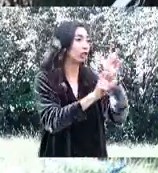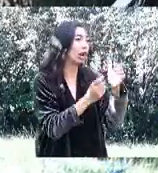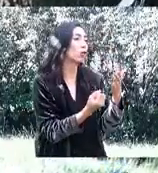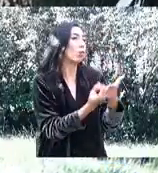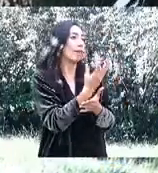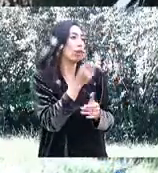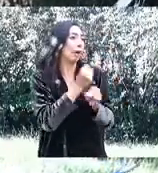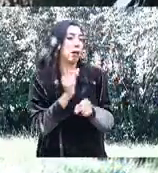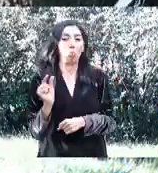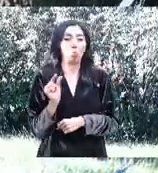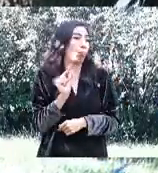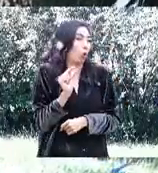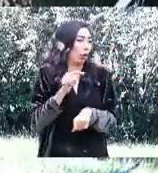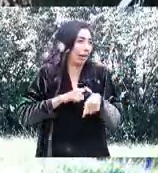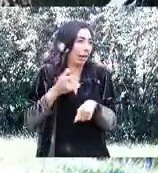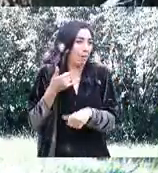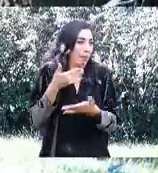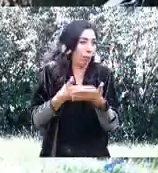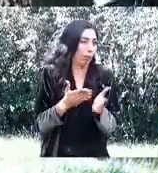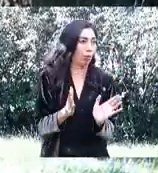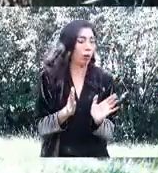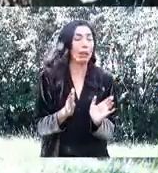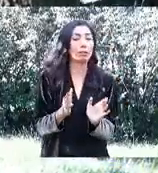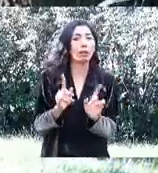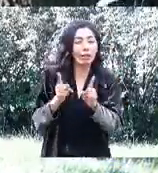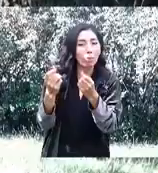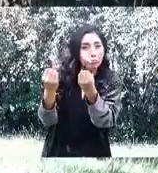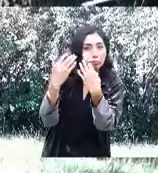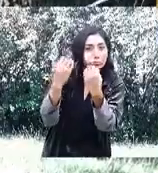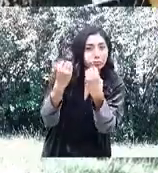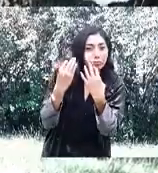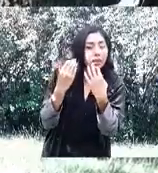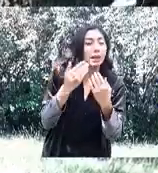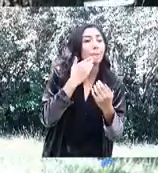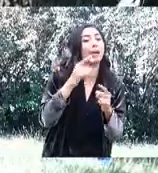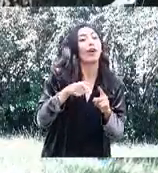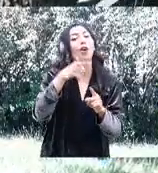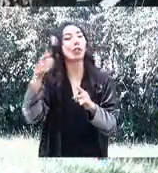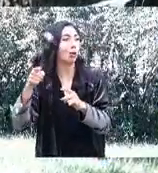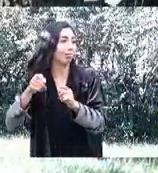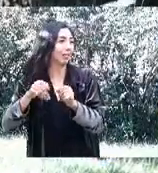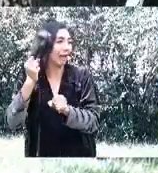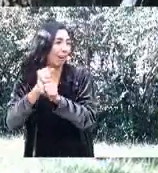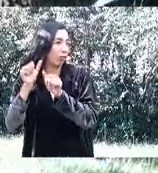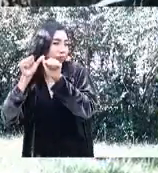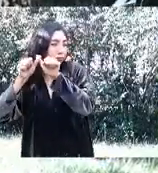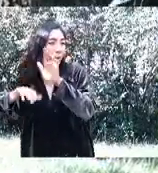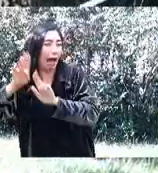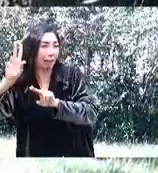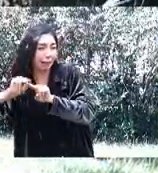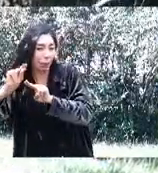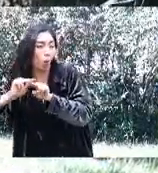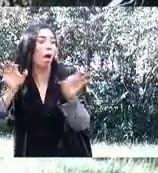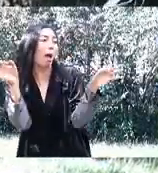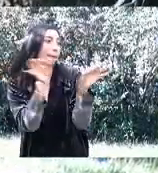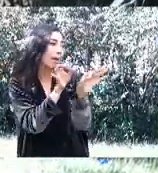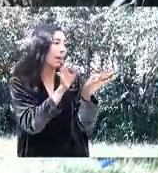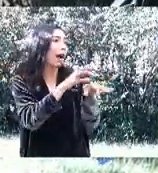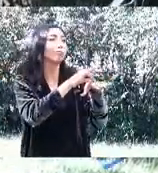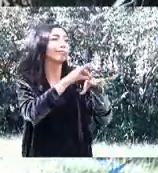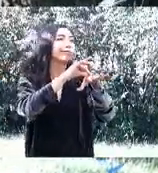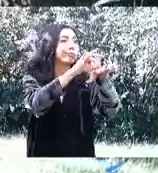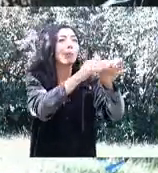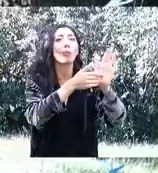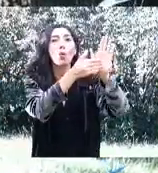tiempo presentando todo este lugar que es gigante o sea como como son una especie como de guías por parte de los facilitadores y los divulgadores